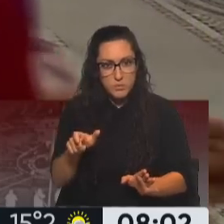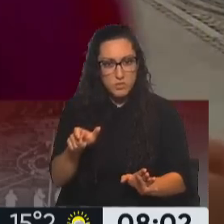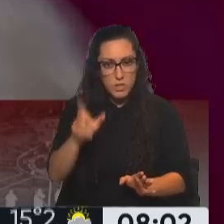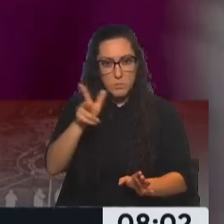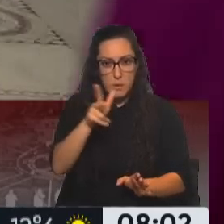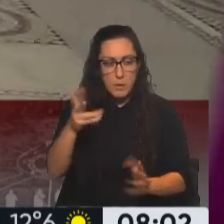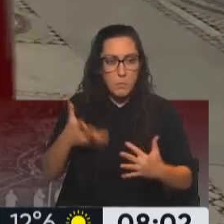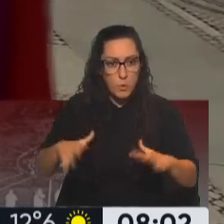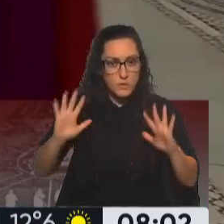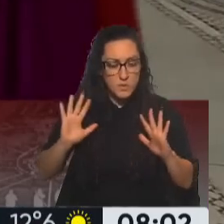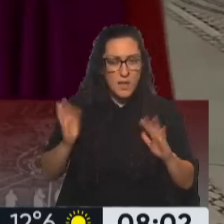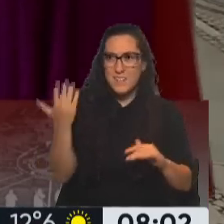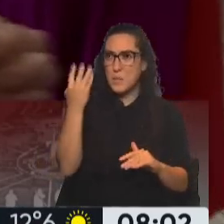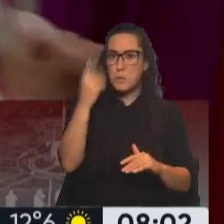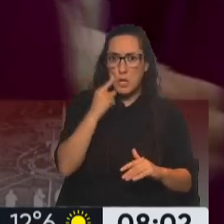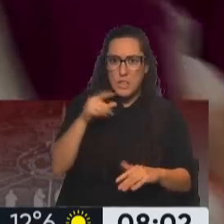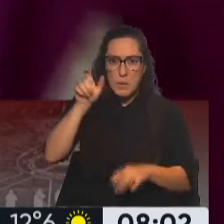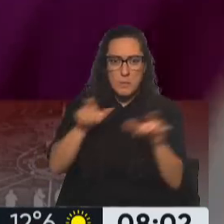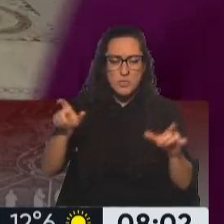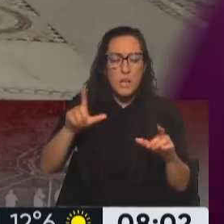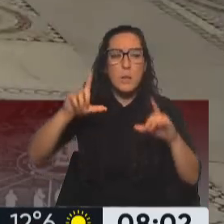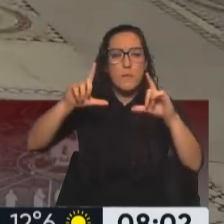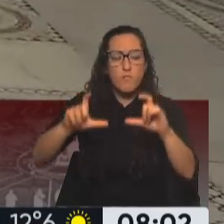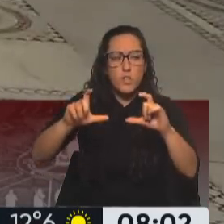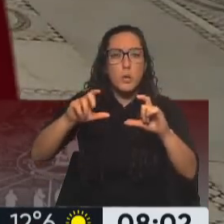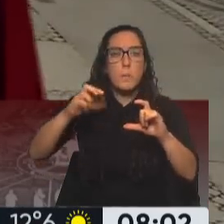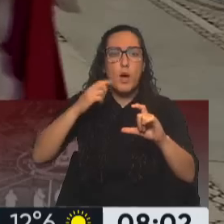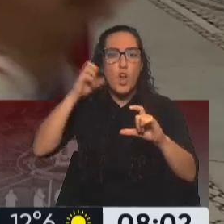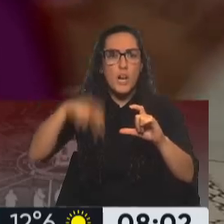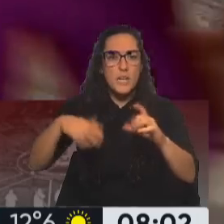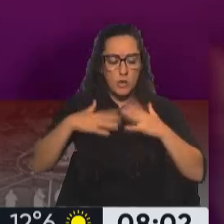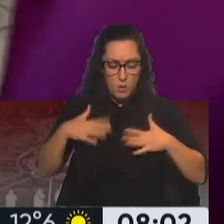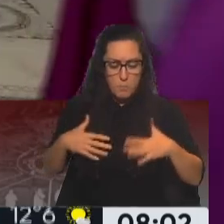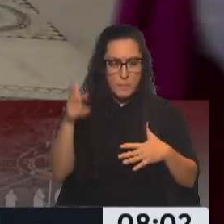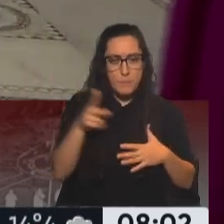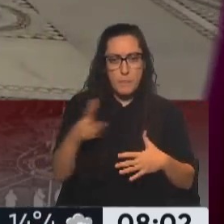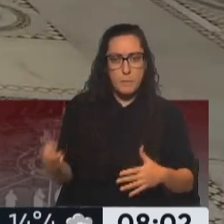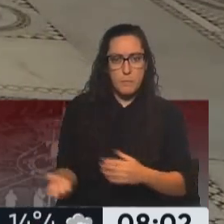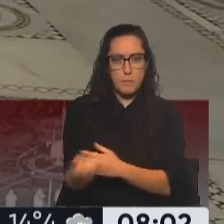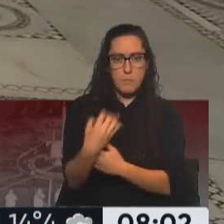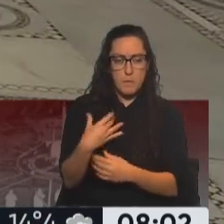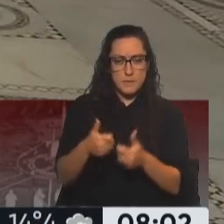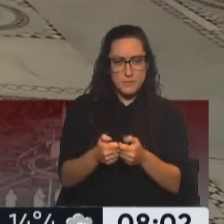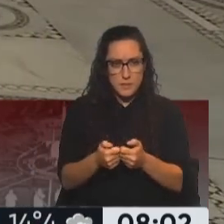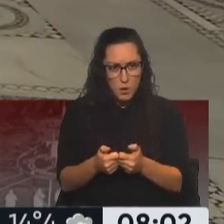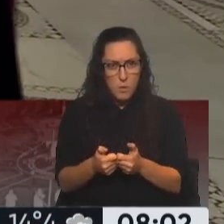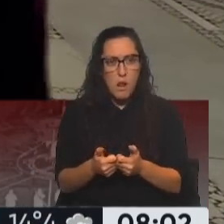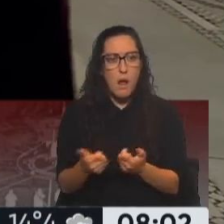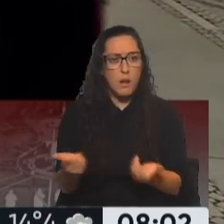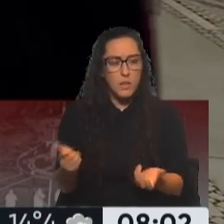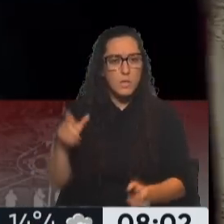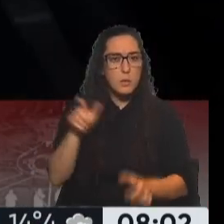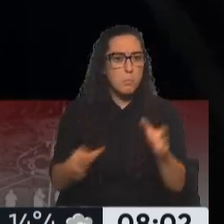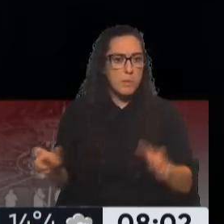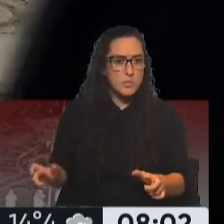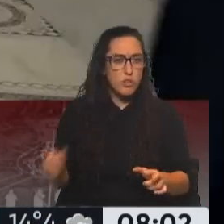4 días empecé a recibir fotos de Parolin vestido de papa en mi celular por un montón de